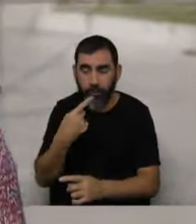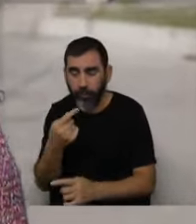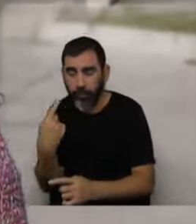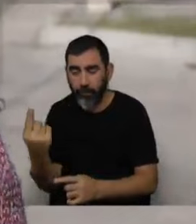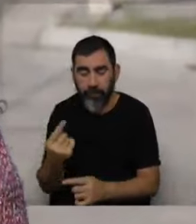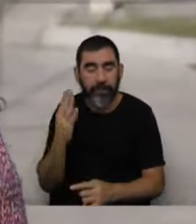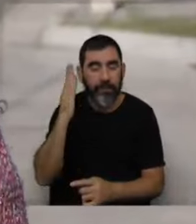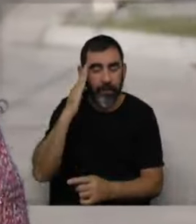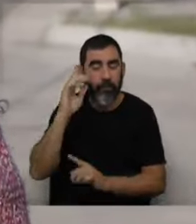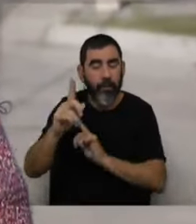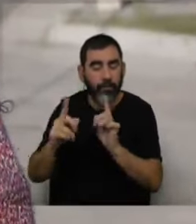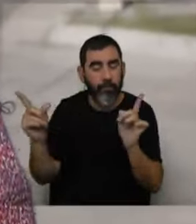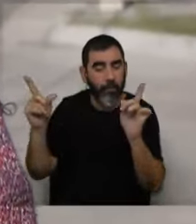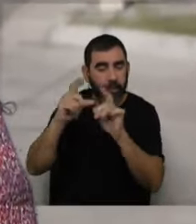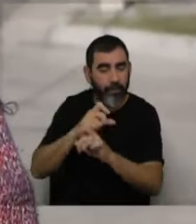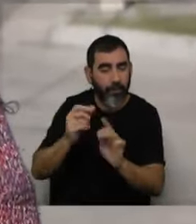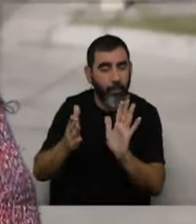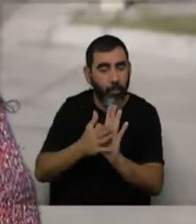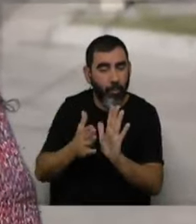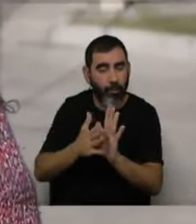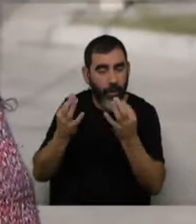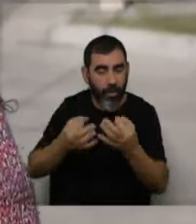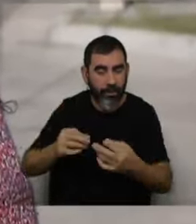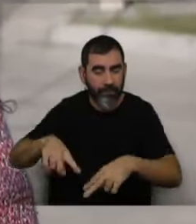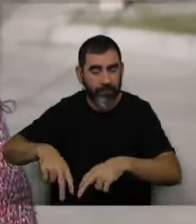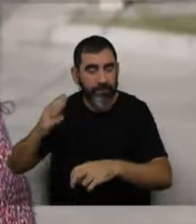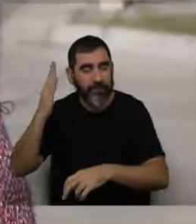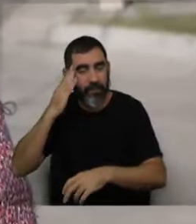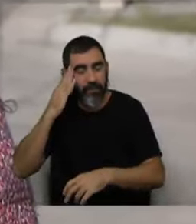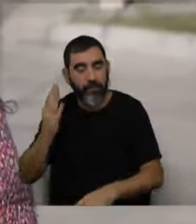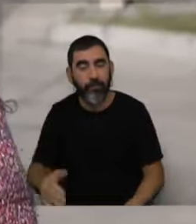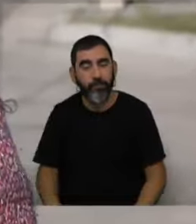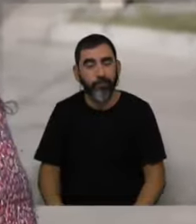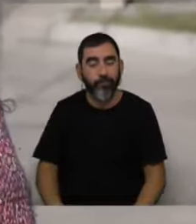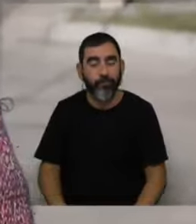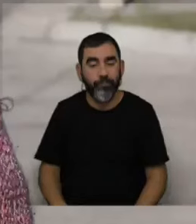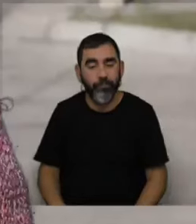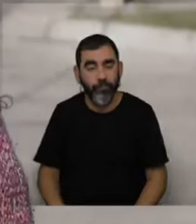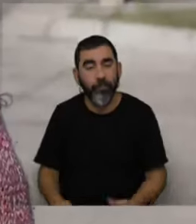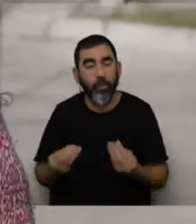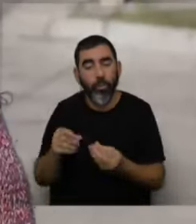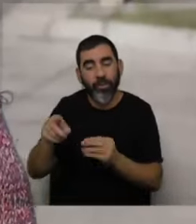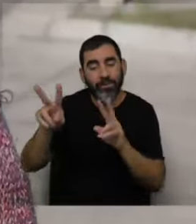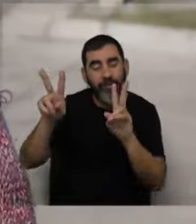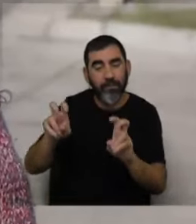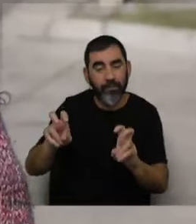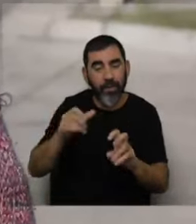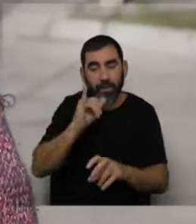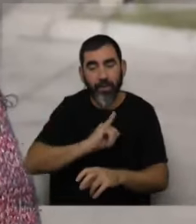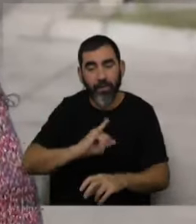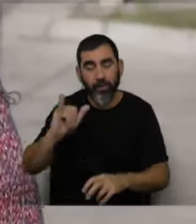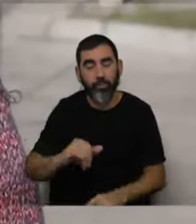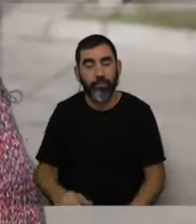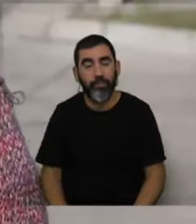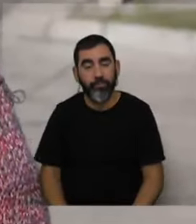donde sabemos que es mucho más difícil de poder indagar precisar y de conseguir apoyo cómo está esa parte de la denuncia de los